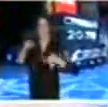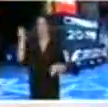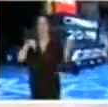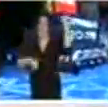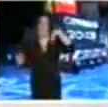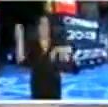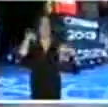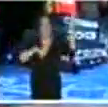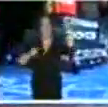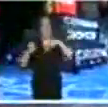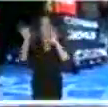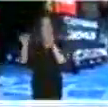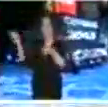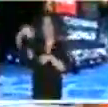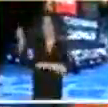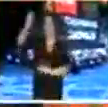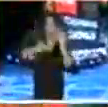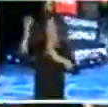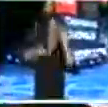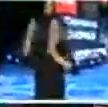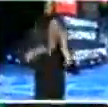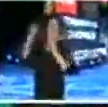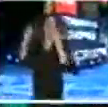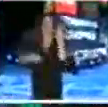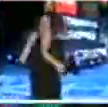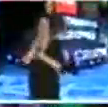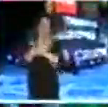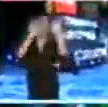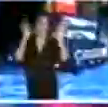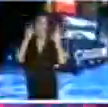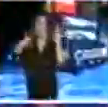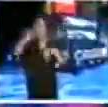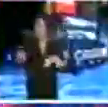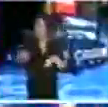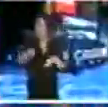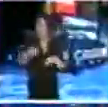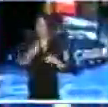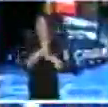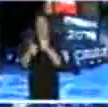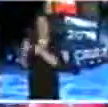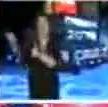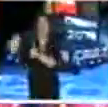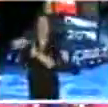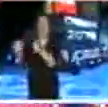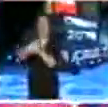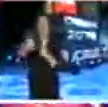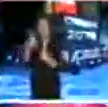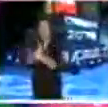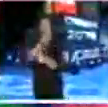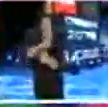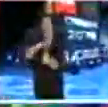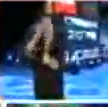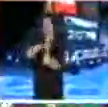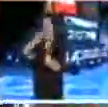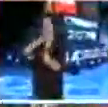es tocar los cojones su actuación principal. Y de actor secundario siempre coño el canario. Su papel a